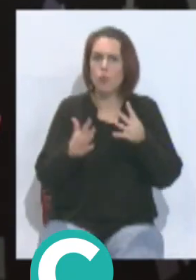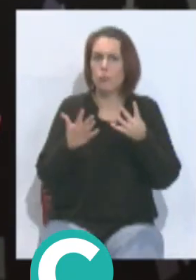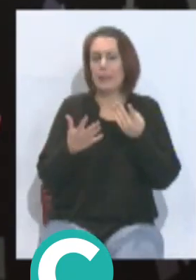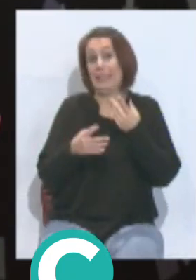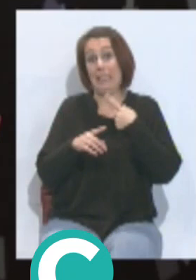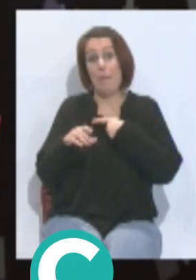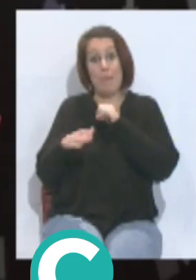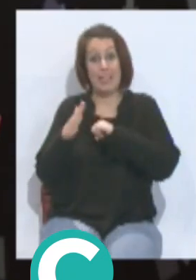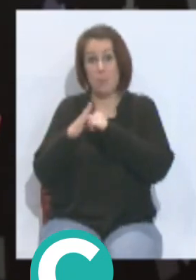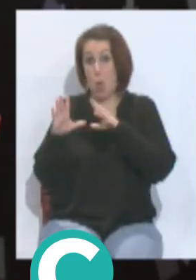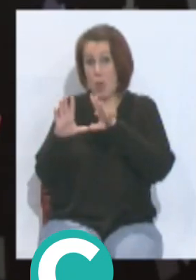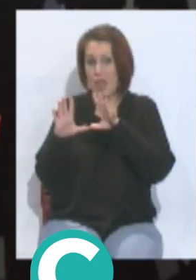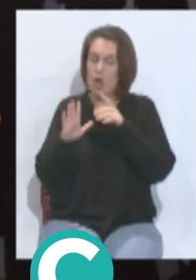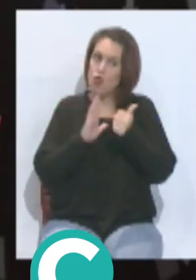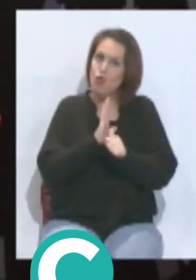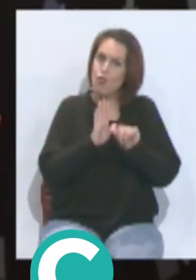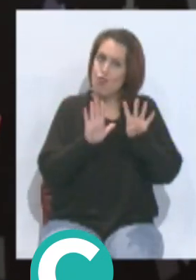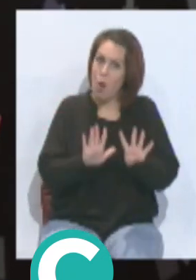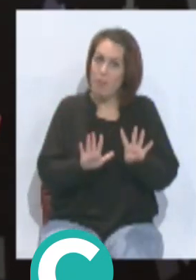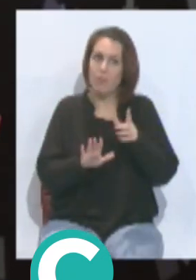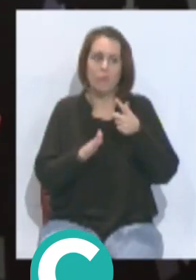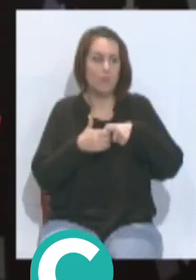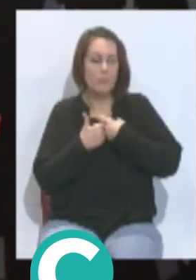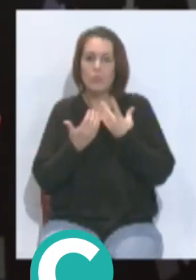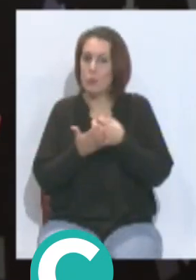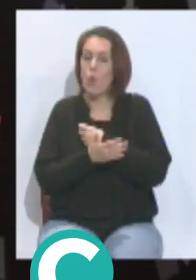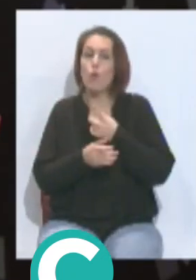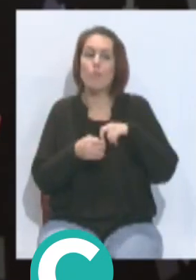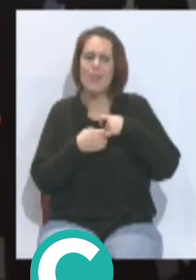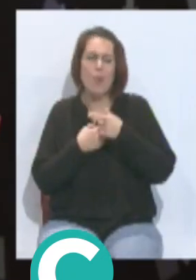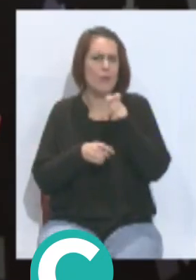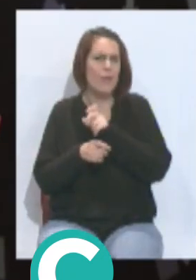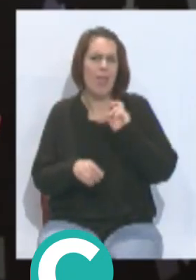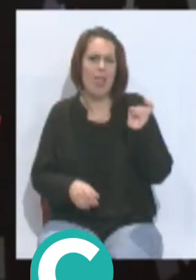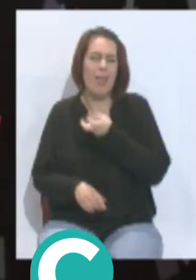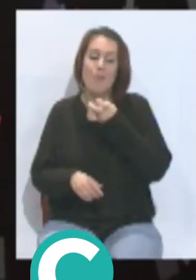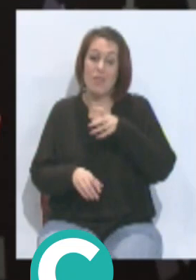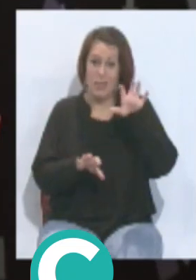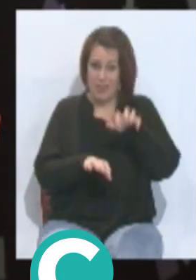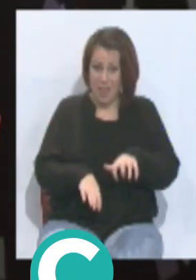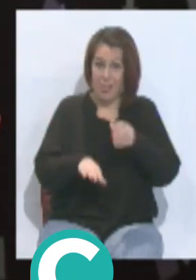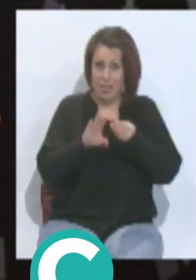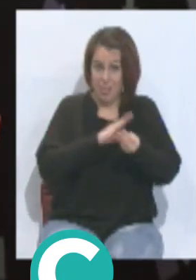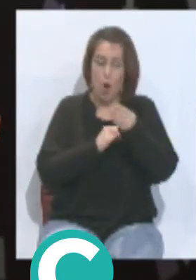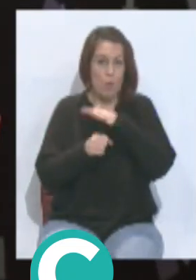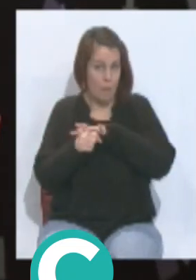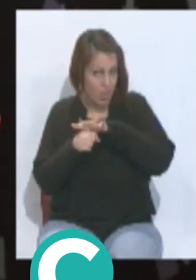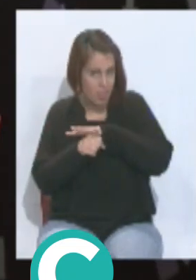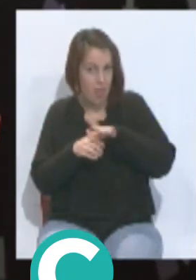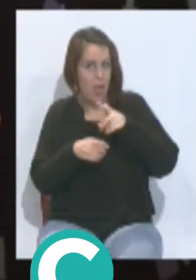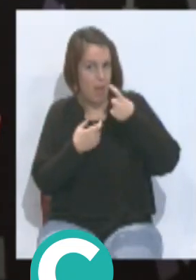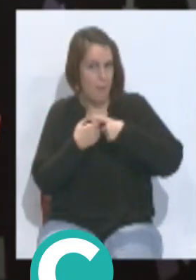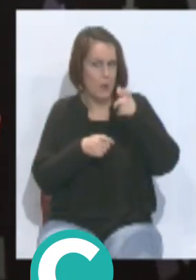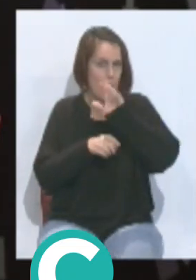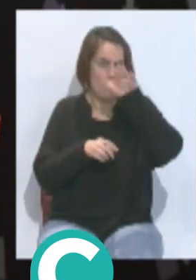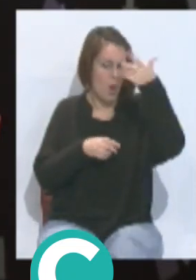9 y pico sobre 10 de todos los participantes. Ha participado mucha gente muy diversa, gente de Cádiz, gente de la provincia, alguna gente